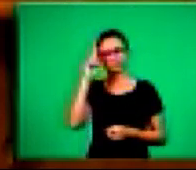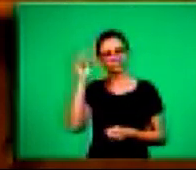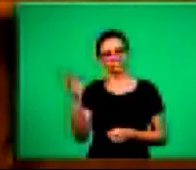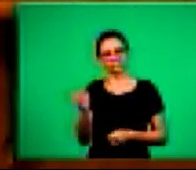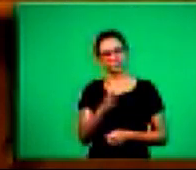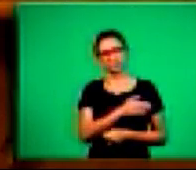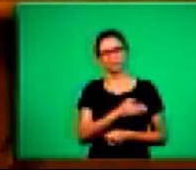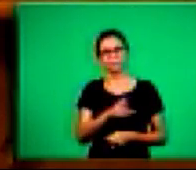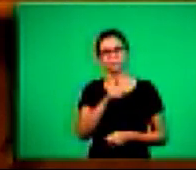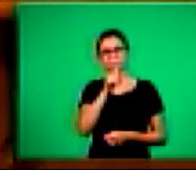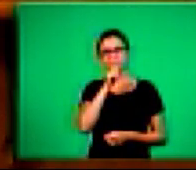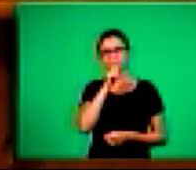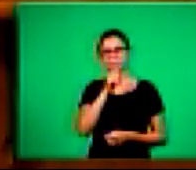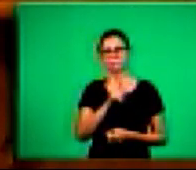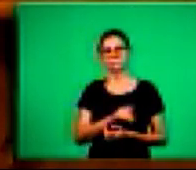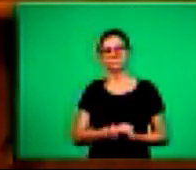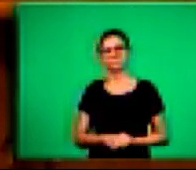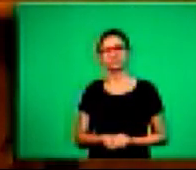wilson